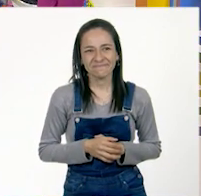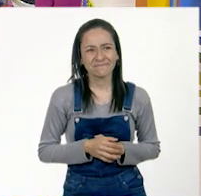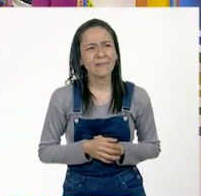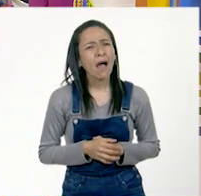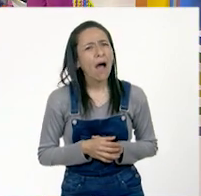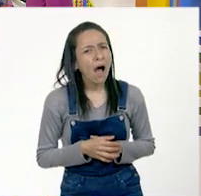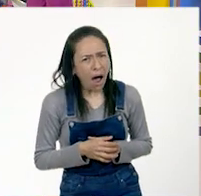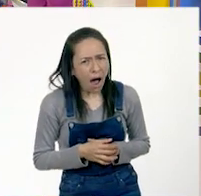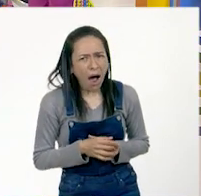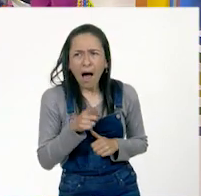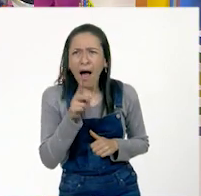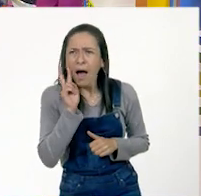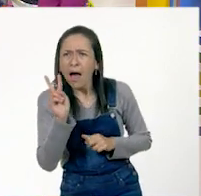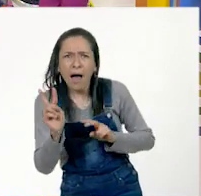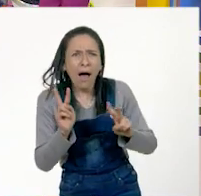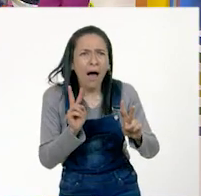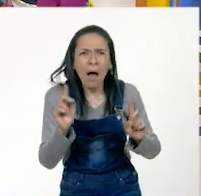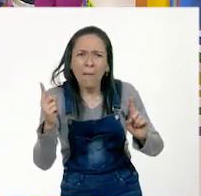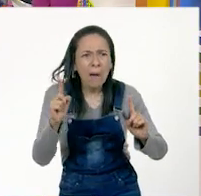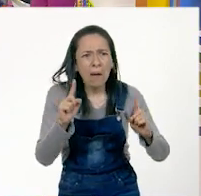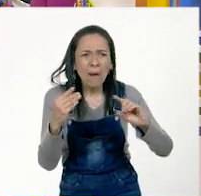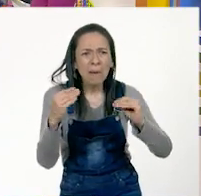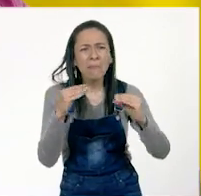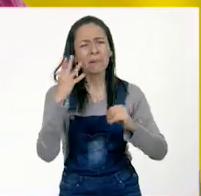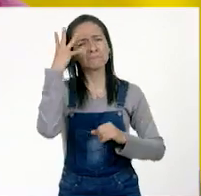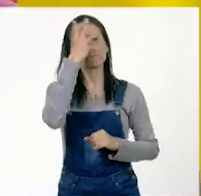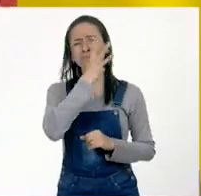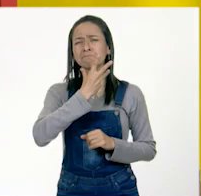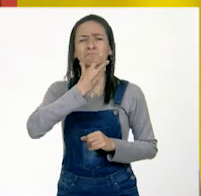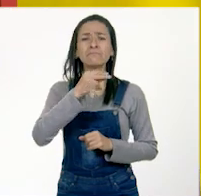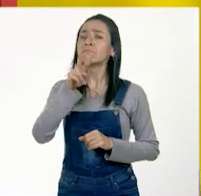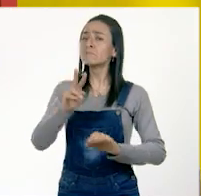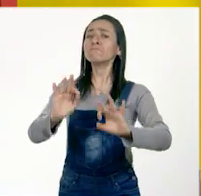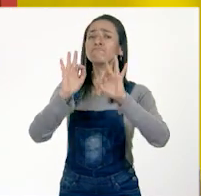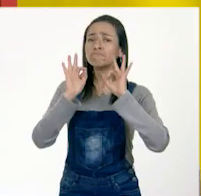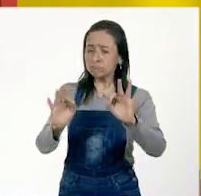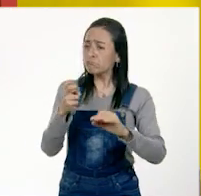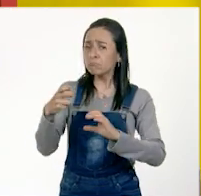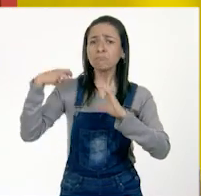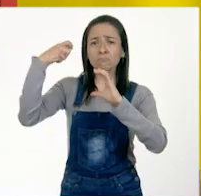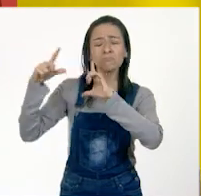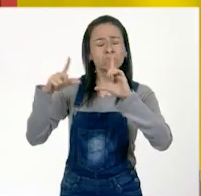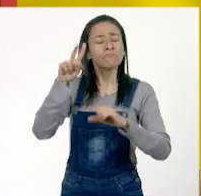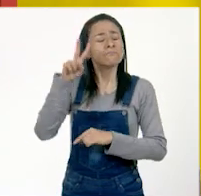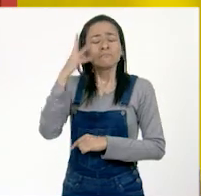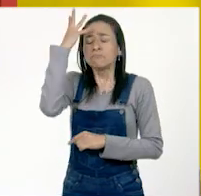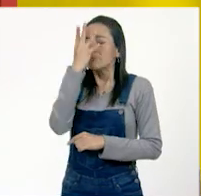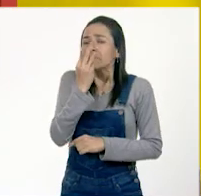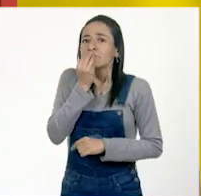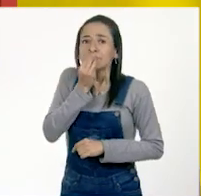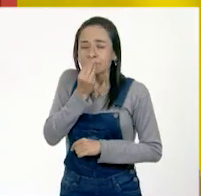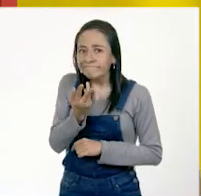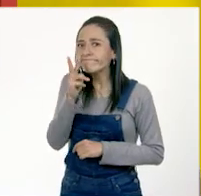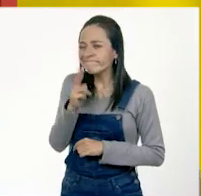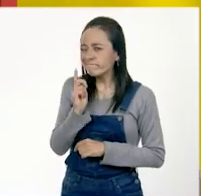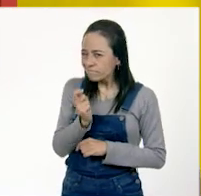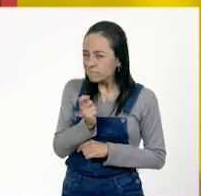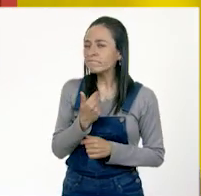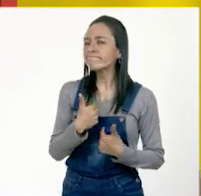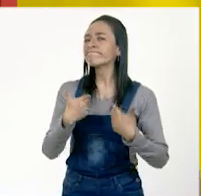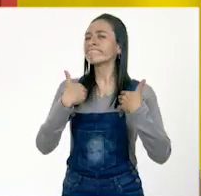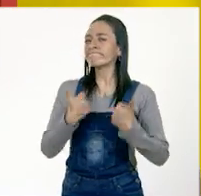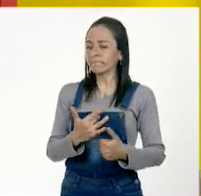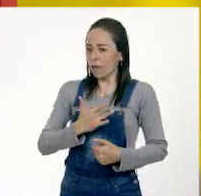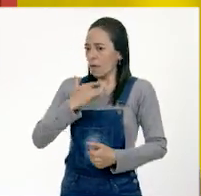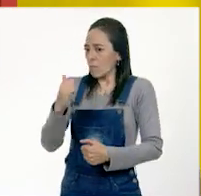¡Ay, qué bonitos personajes! ¡Excelente! ¡Muy divertido! ¡Hermoso este video! ¿Verdad? Que nos permite darnos cuenta del universo de emociones. ¿Qué